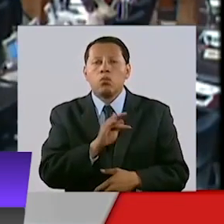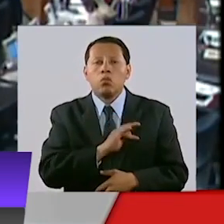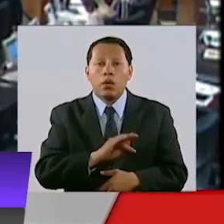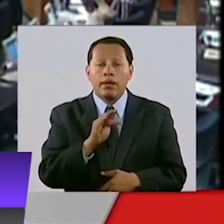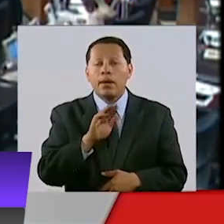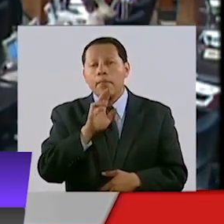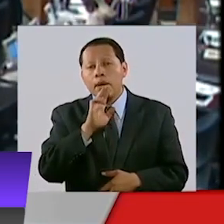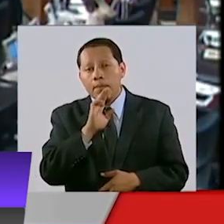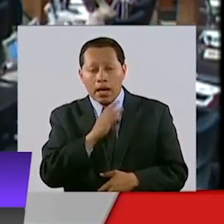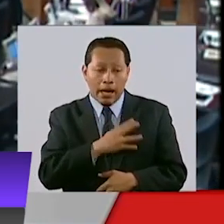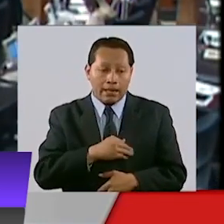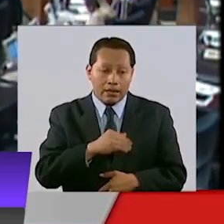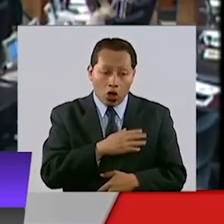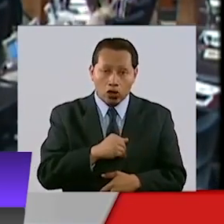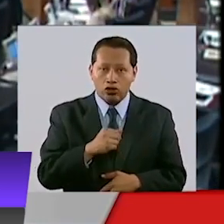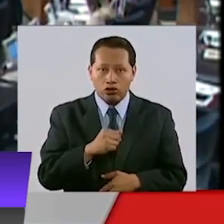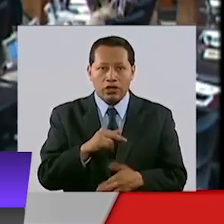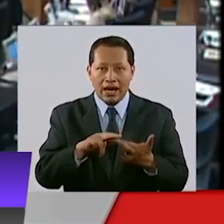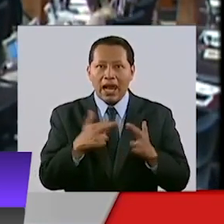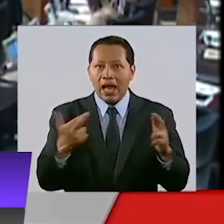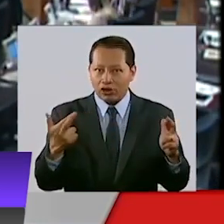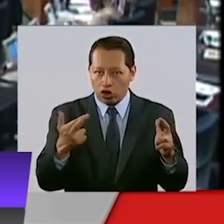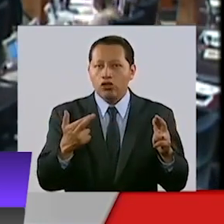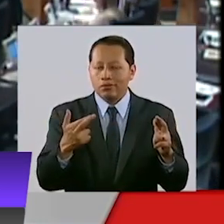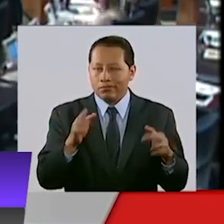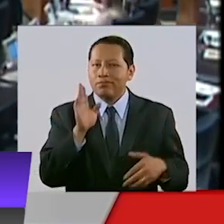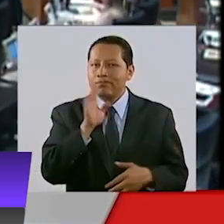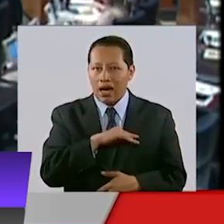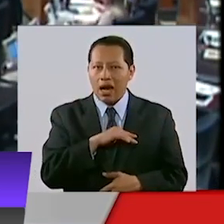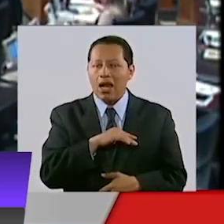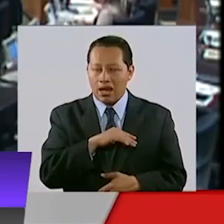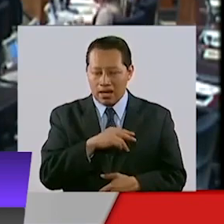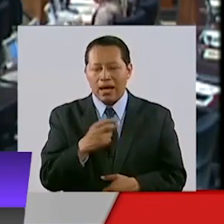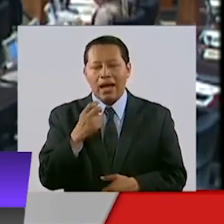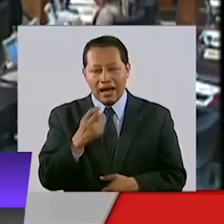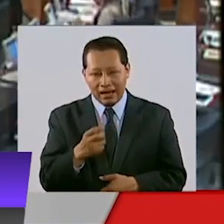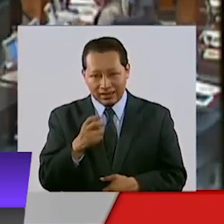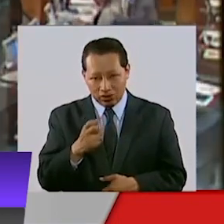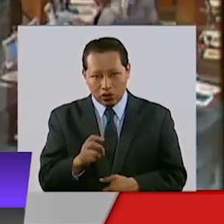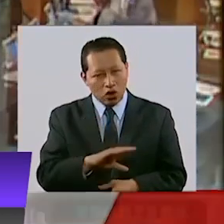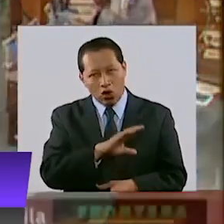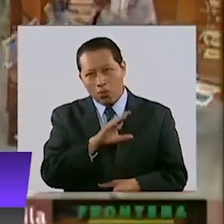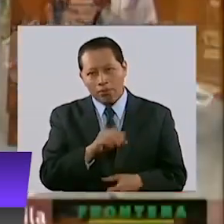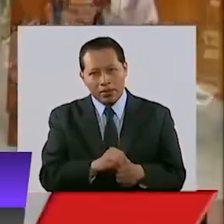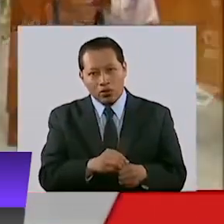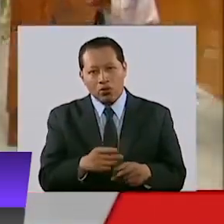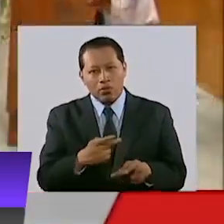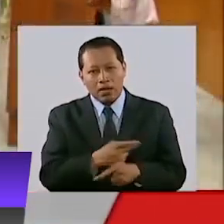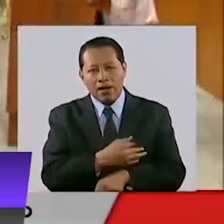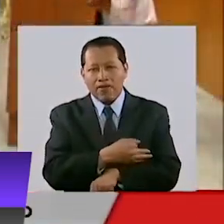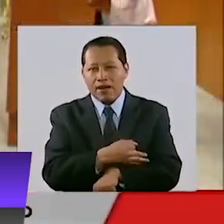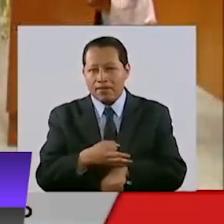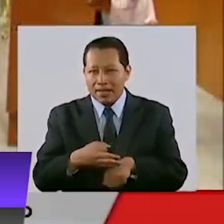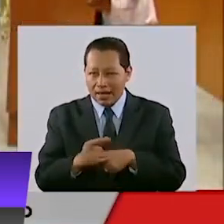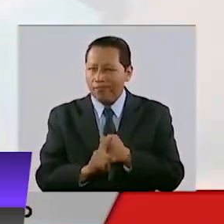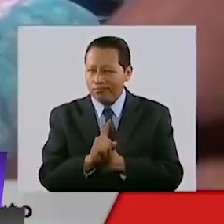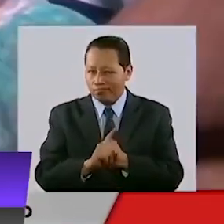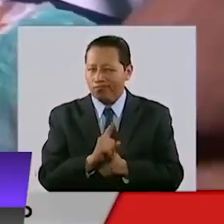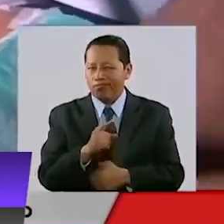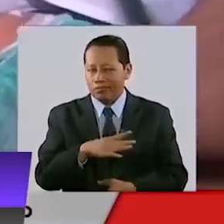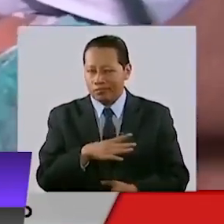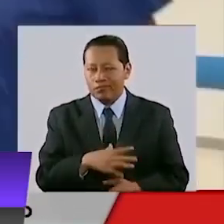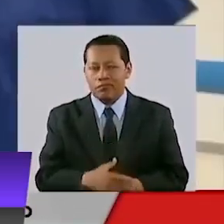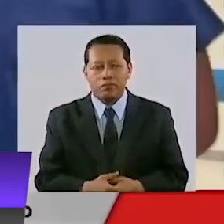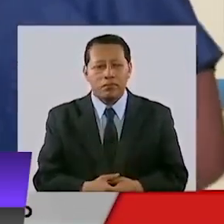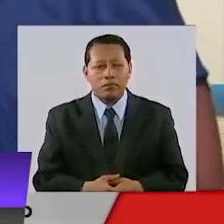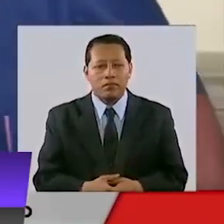e hijos años después del parto, impactando a toda la dinámica familiar. Se